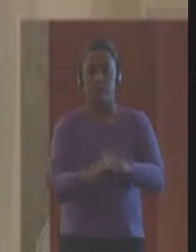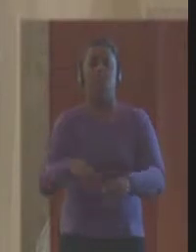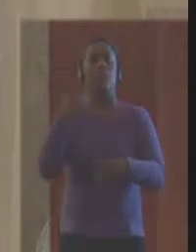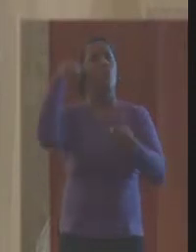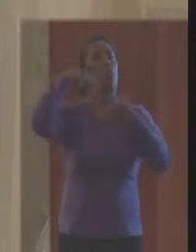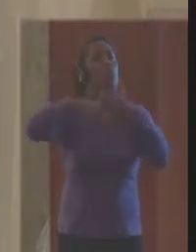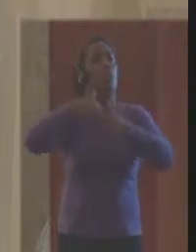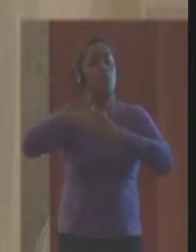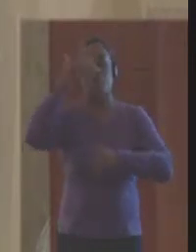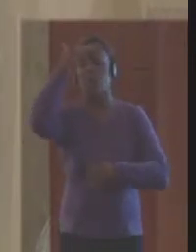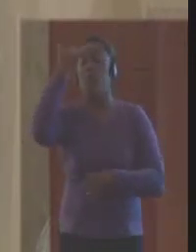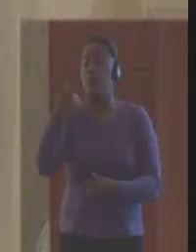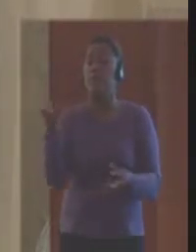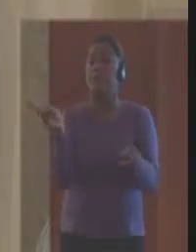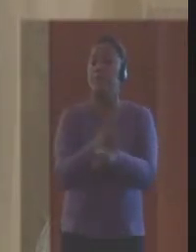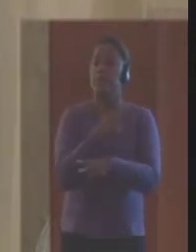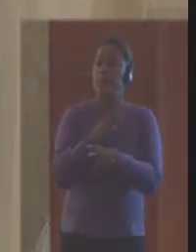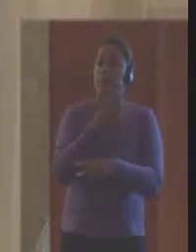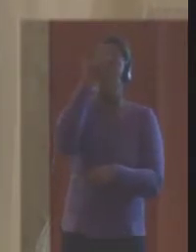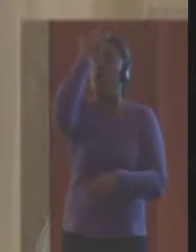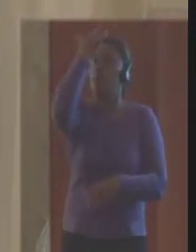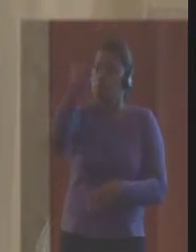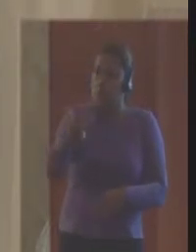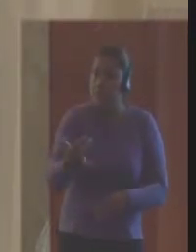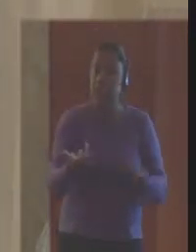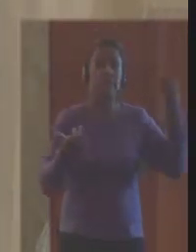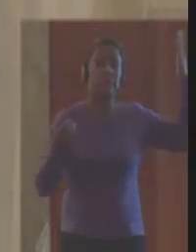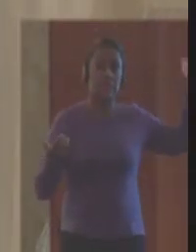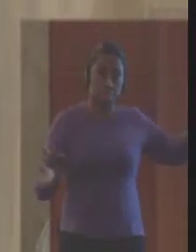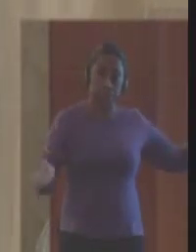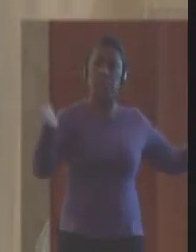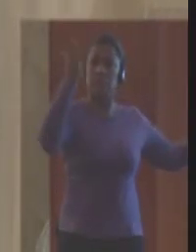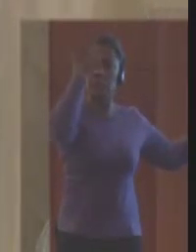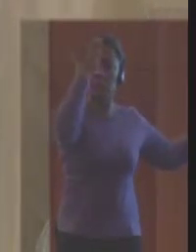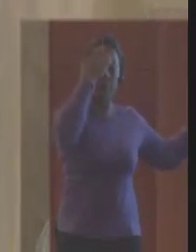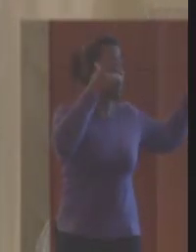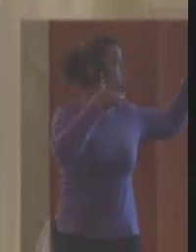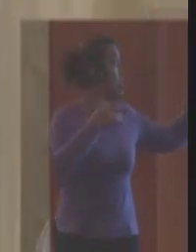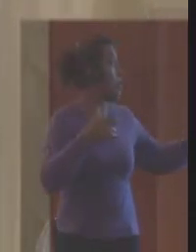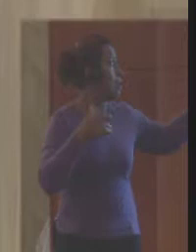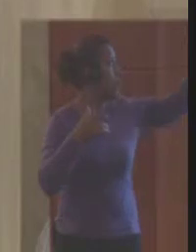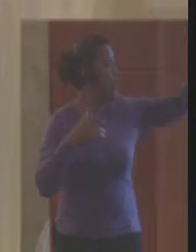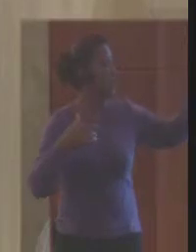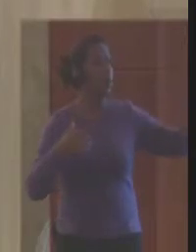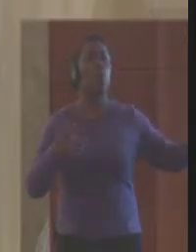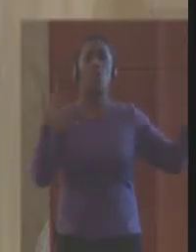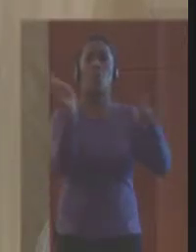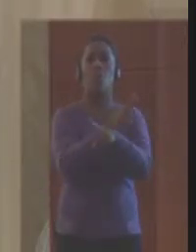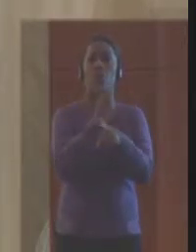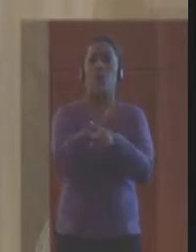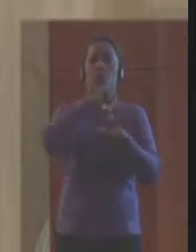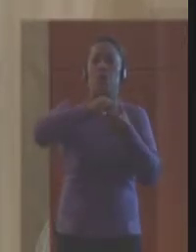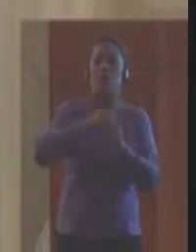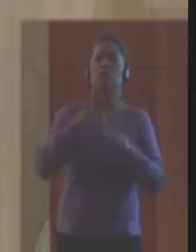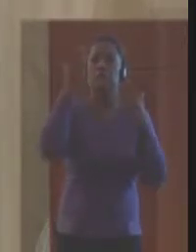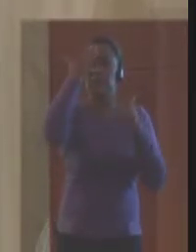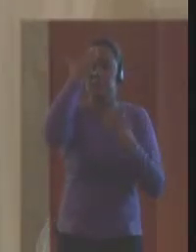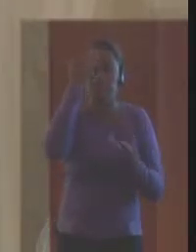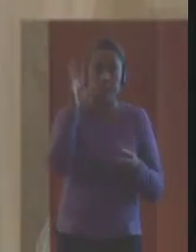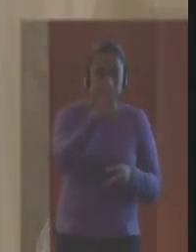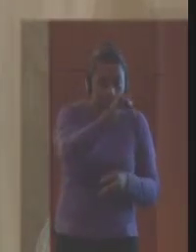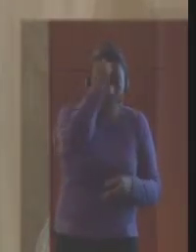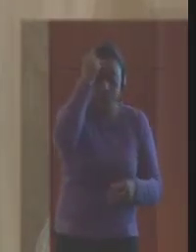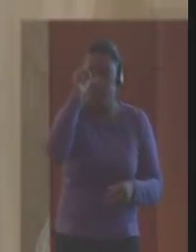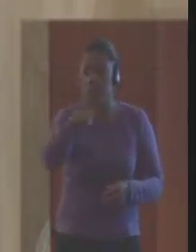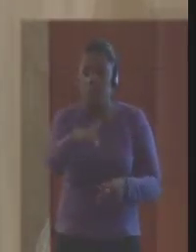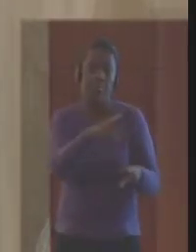de una discusión política, porque con un mapa de amenaza podemos o restringir o habilitar el suelo, podemos valorizar